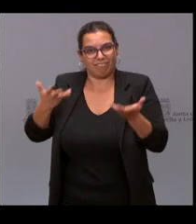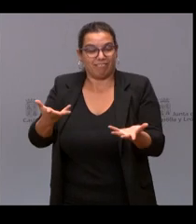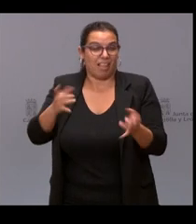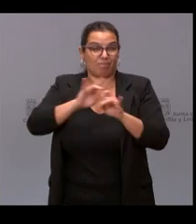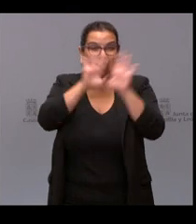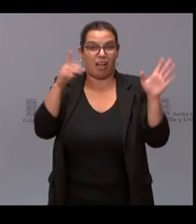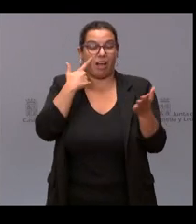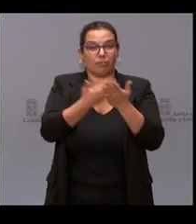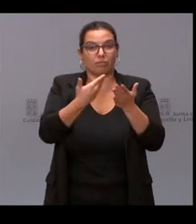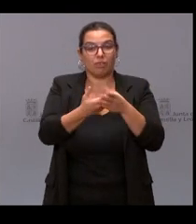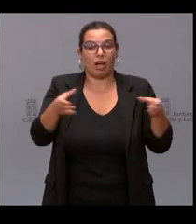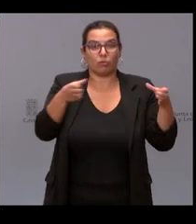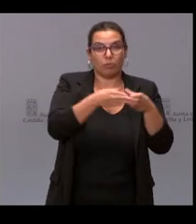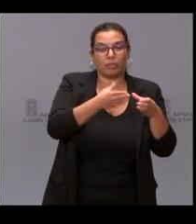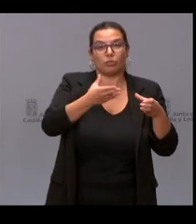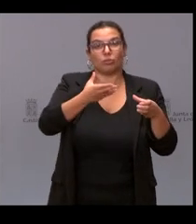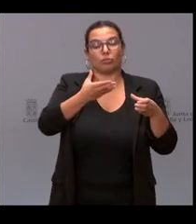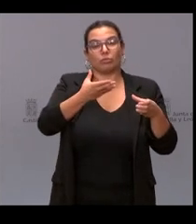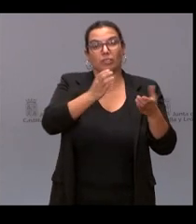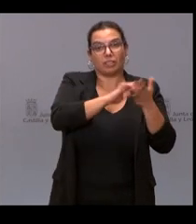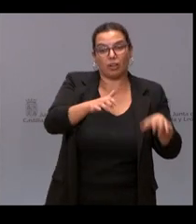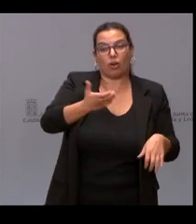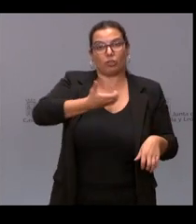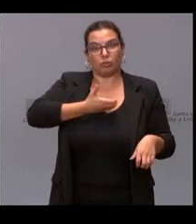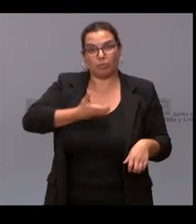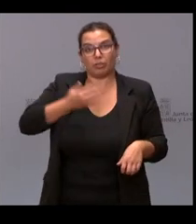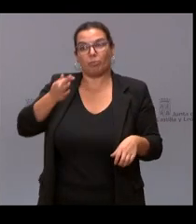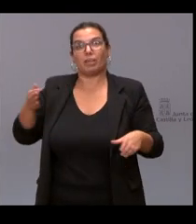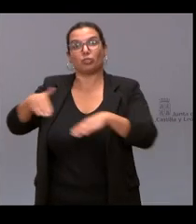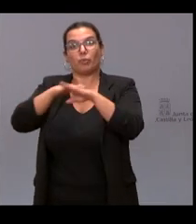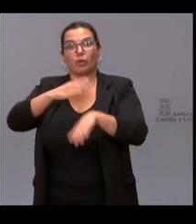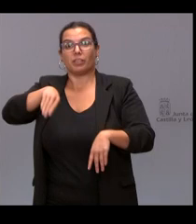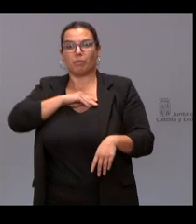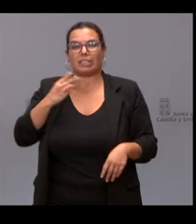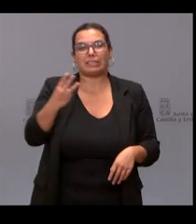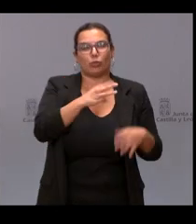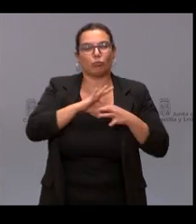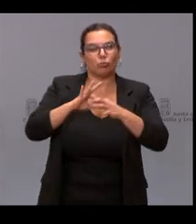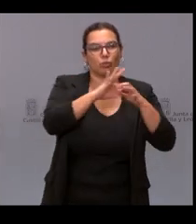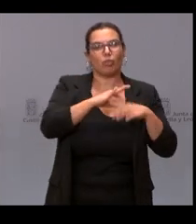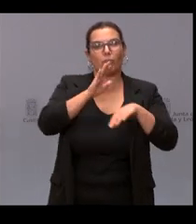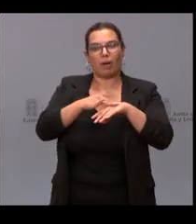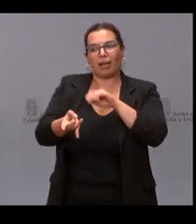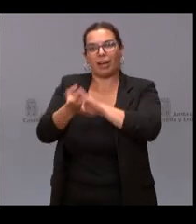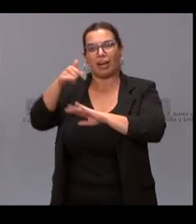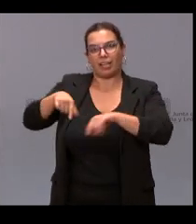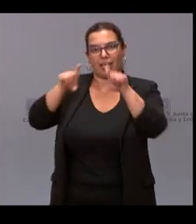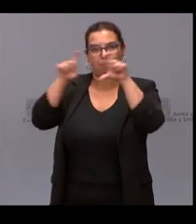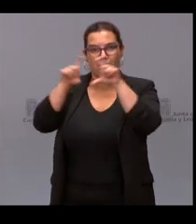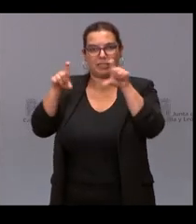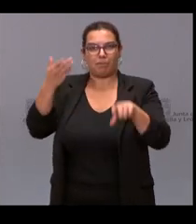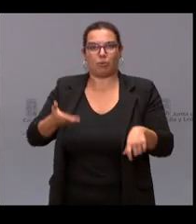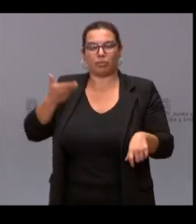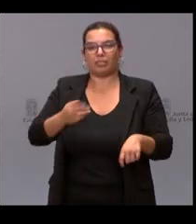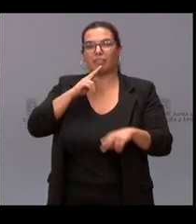que Ayuntamiento, Junta y Gobierno van de la mano para la instalación de una empresa tan importante como es Innovat. El